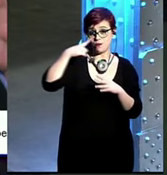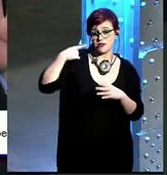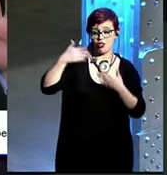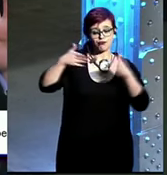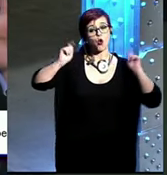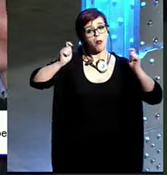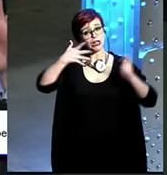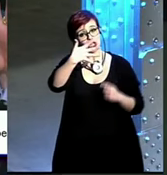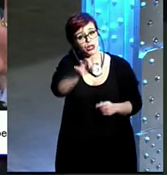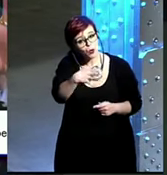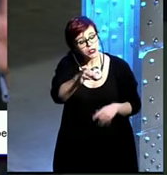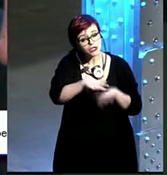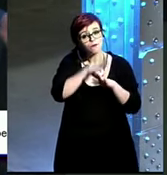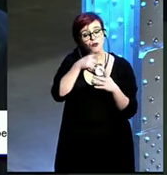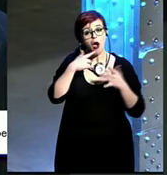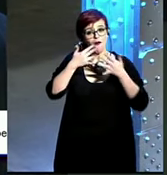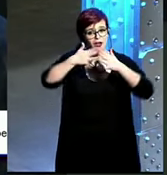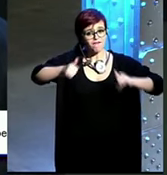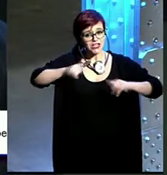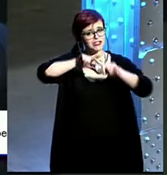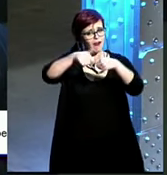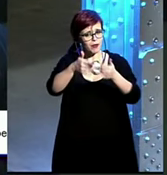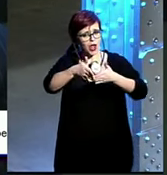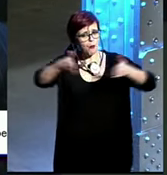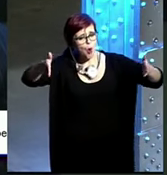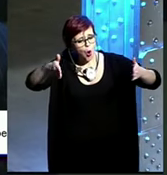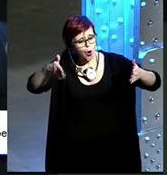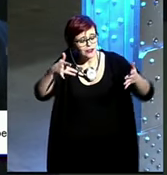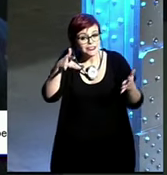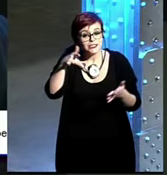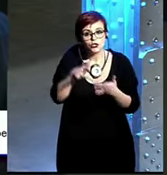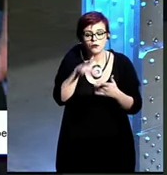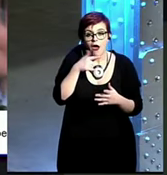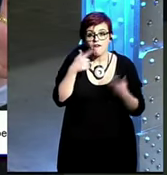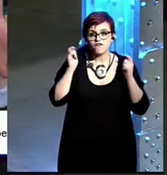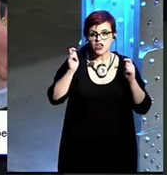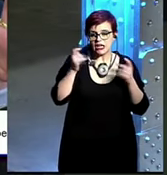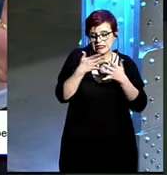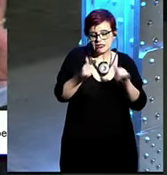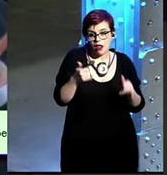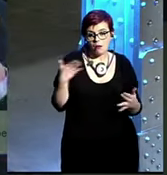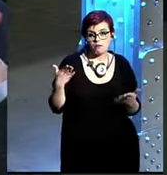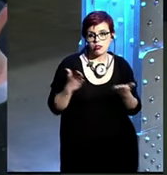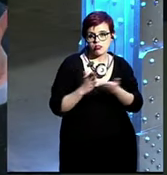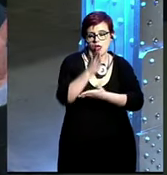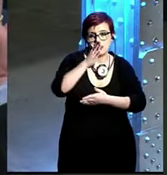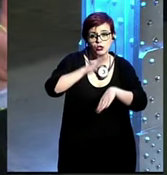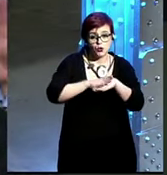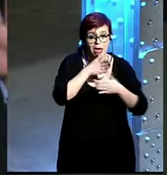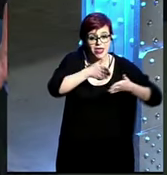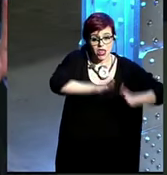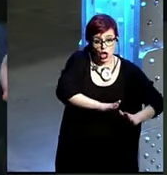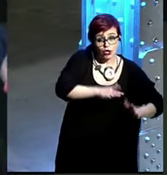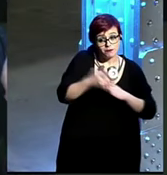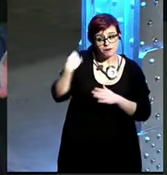pasado, me hicieron una fiesta familiar fantástica, y a mitad de la fiesta, mi hijo y el más joven de estos